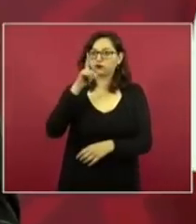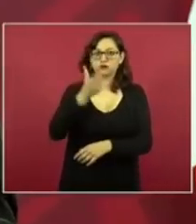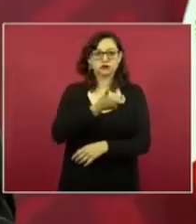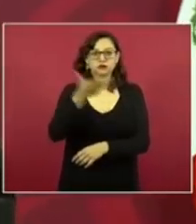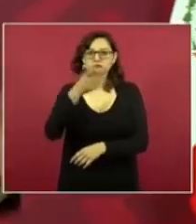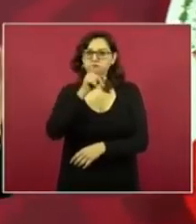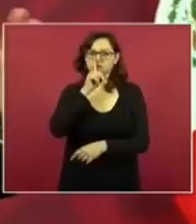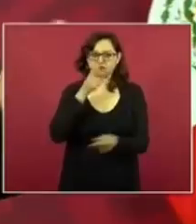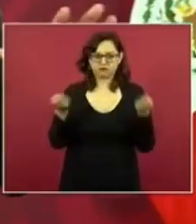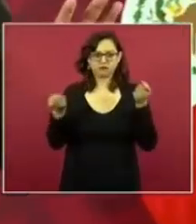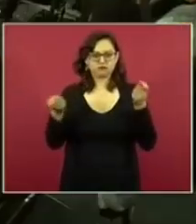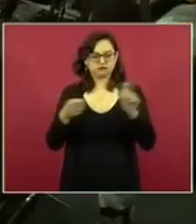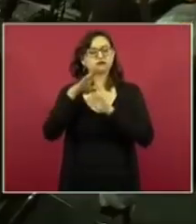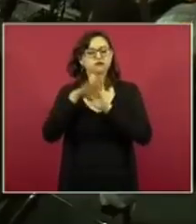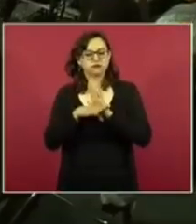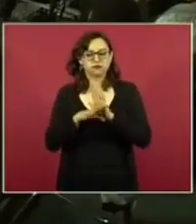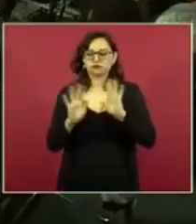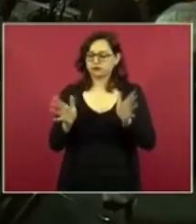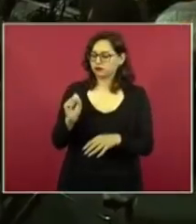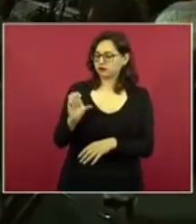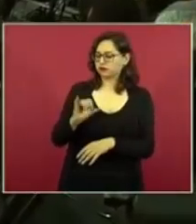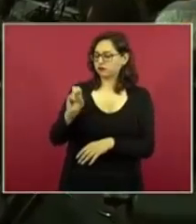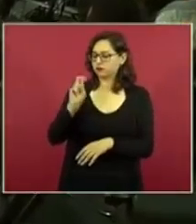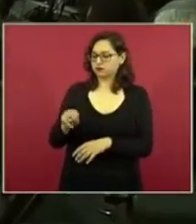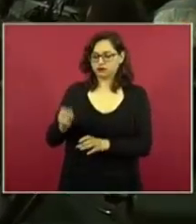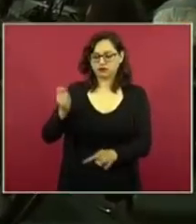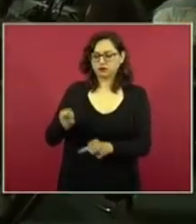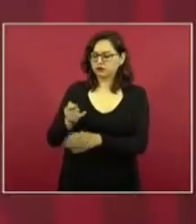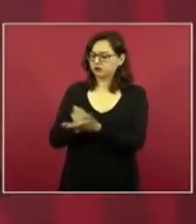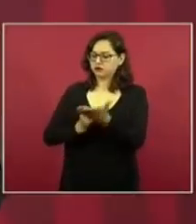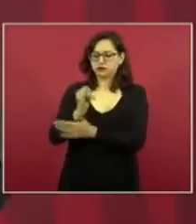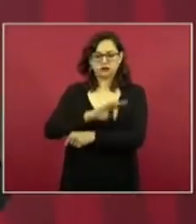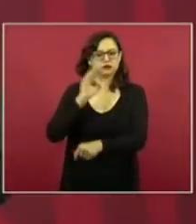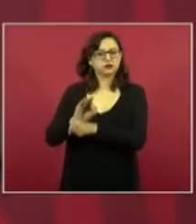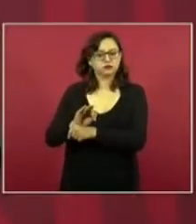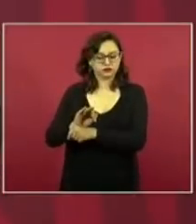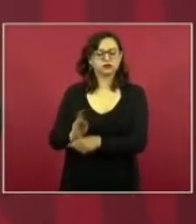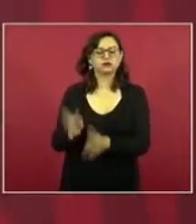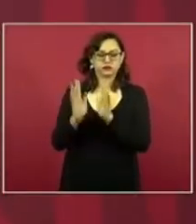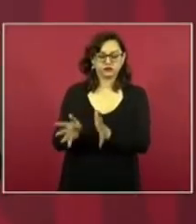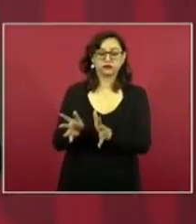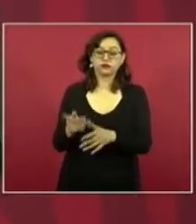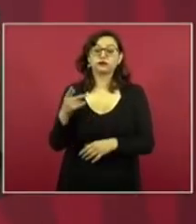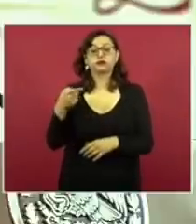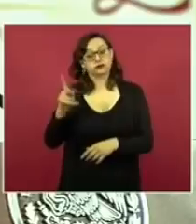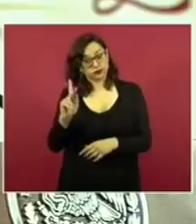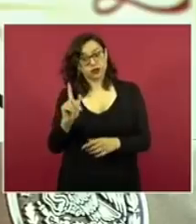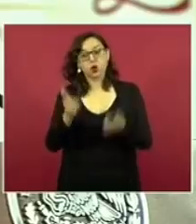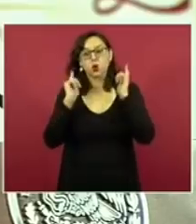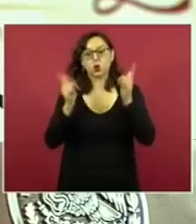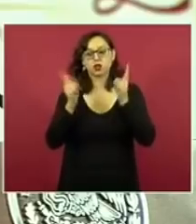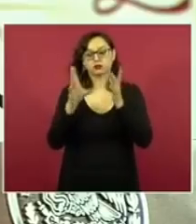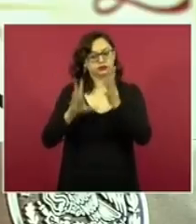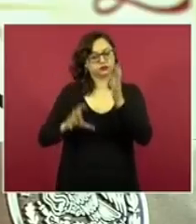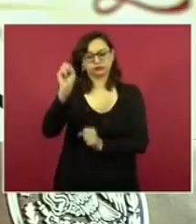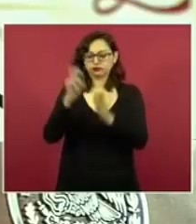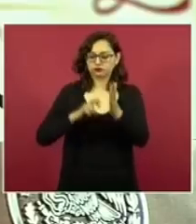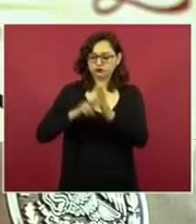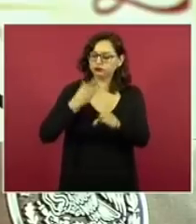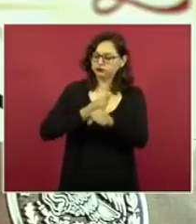la luz. Ya con eso estamos protegidos y además otras decisiones que ya se tomaron. Desde luego, lo mejor es la reforma constitucional.